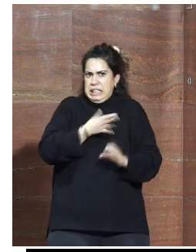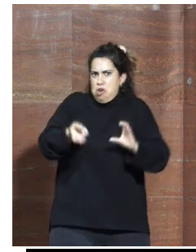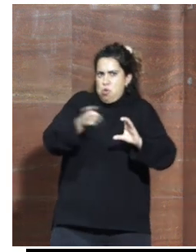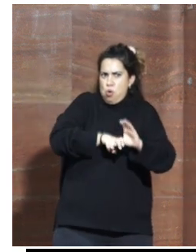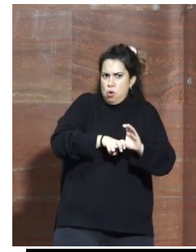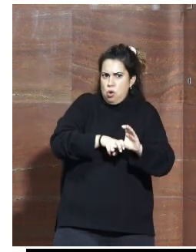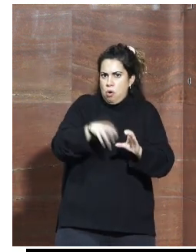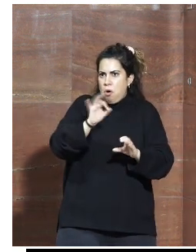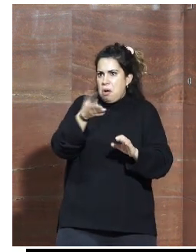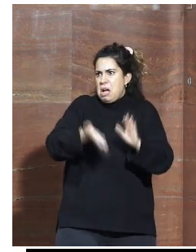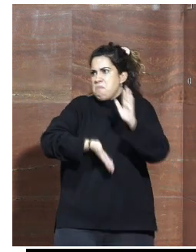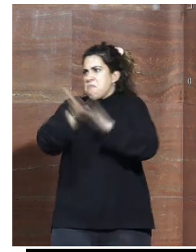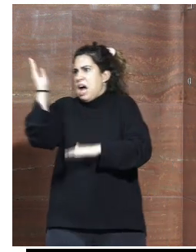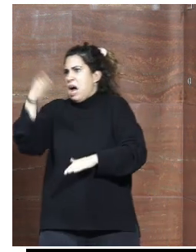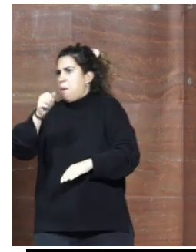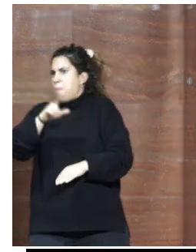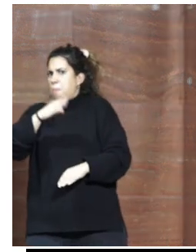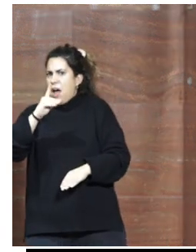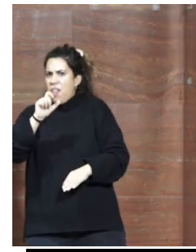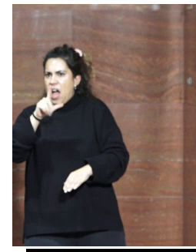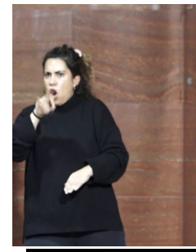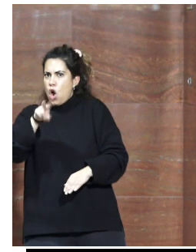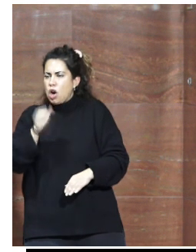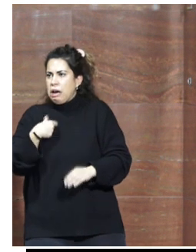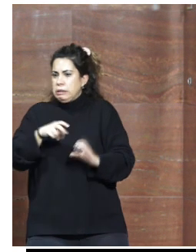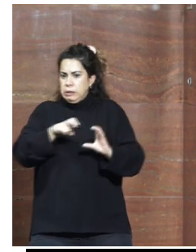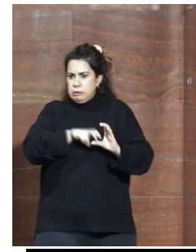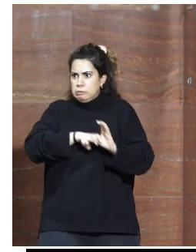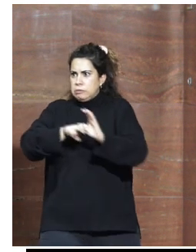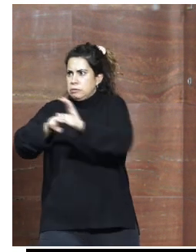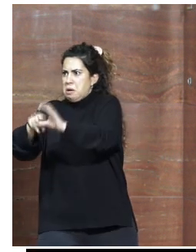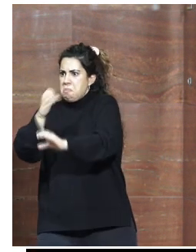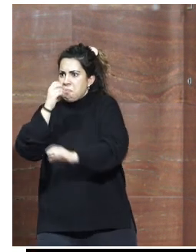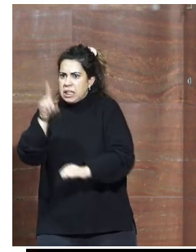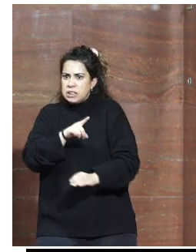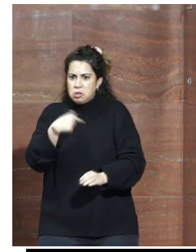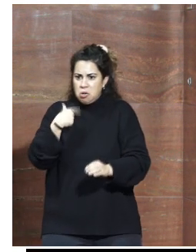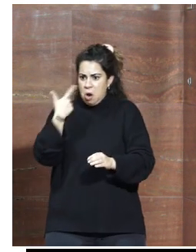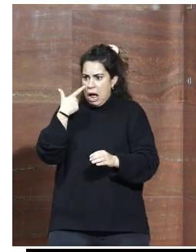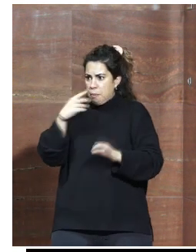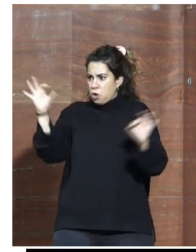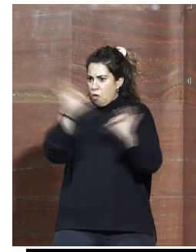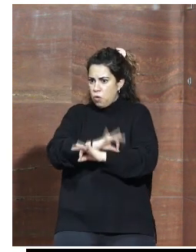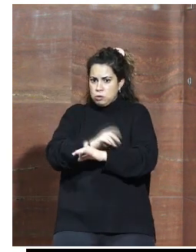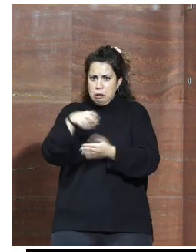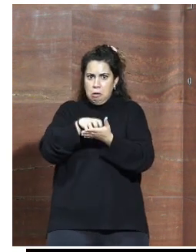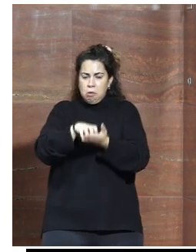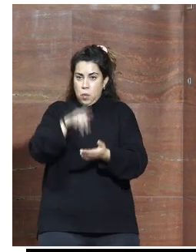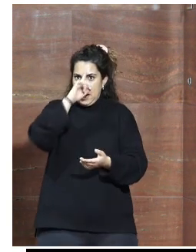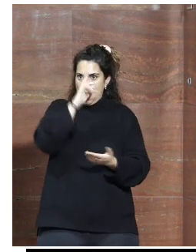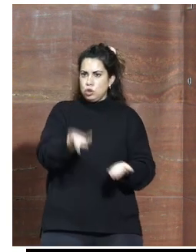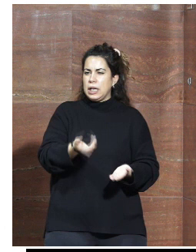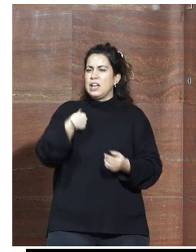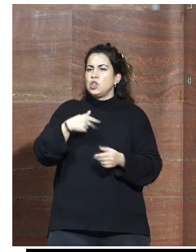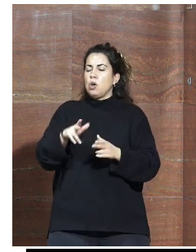a Badalona, si me estoy cogiendo, si estoy llegando, si me he cogido otra línea, en fin. ¿Cómo me